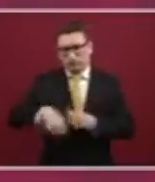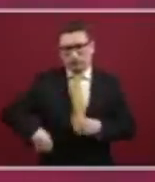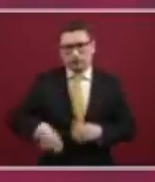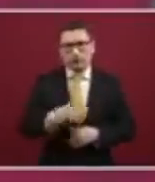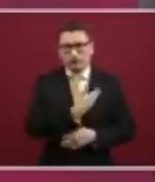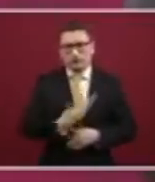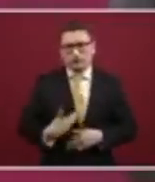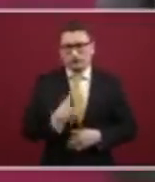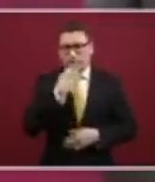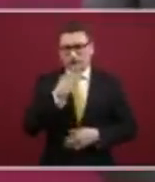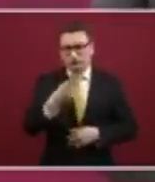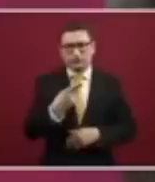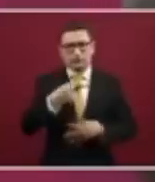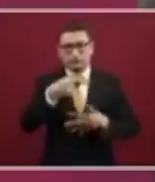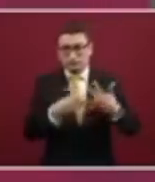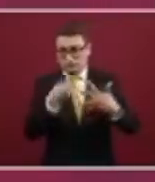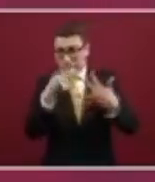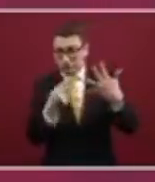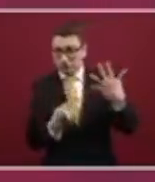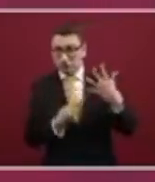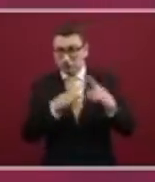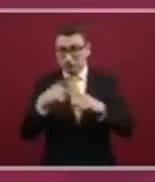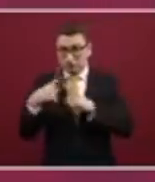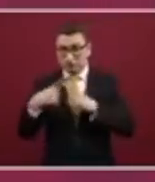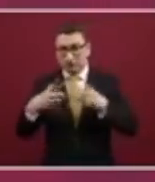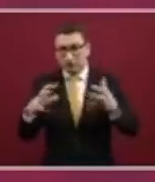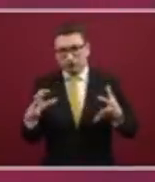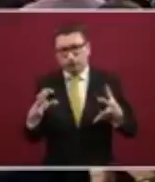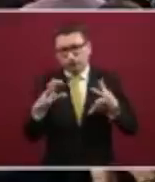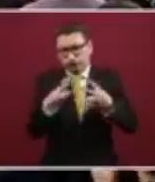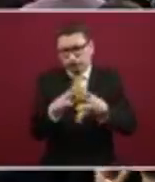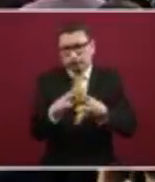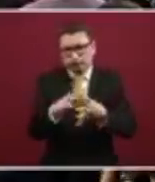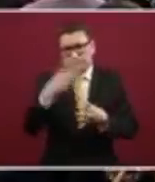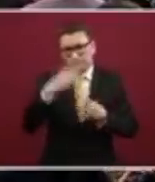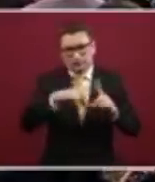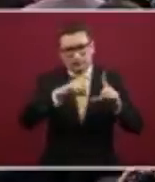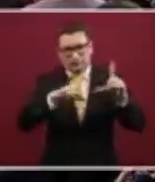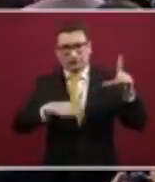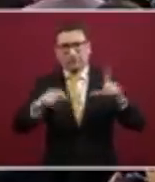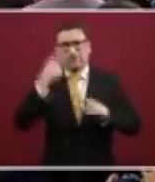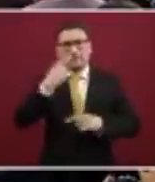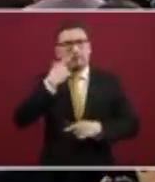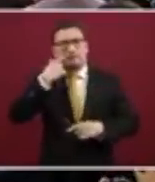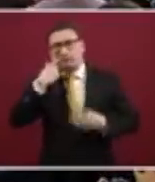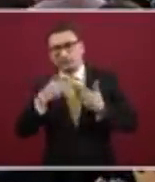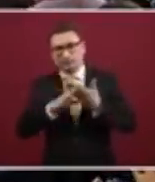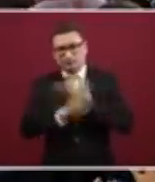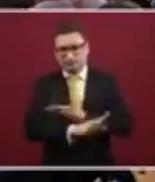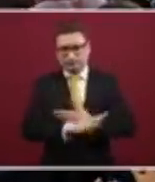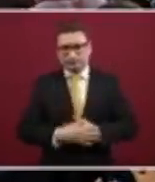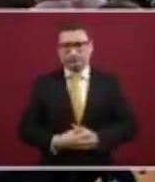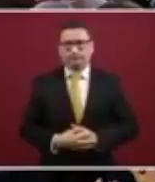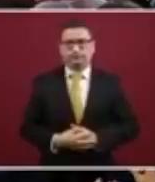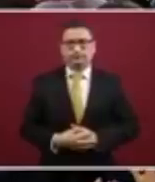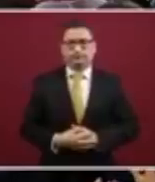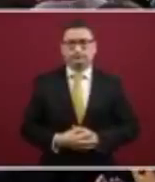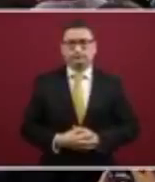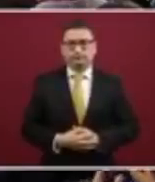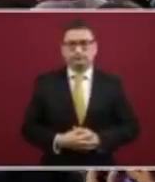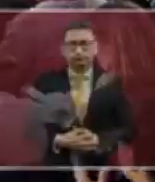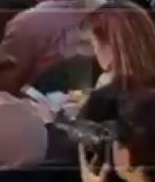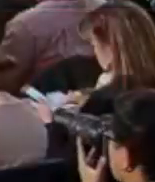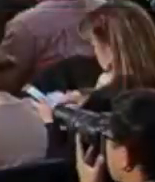la República, a las necesidades de esta campaña, de esta estrategia nacional contra las adicciones. Le voy a poner